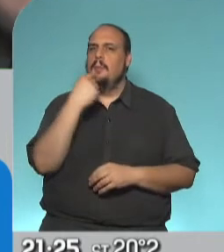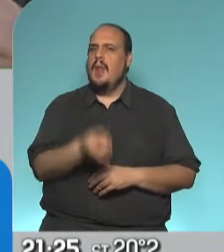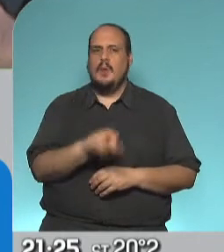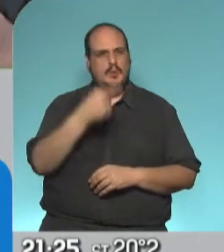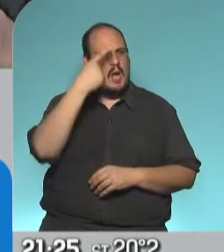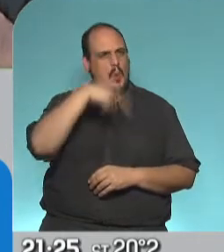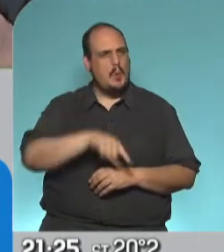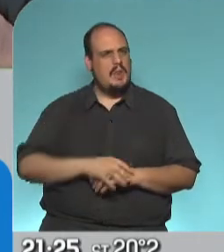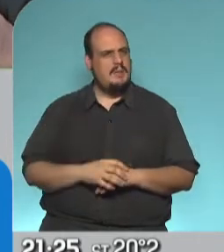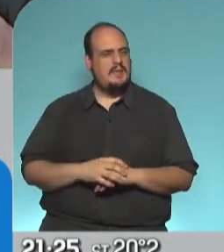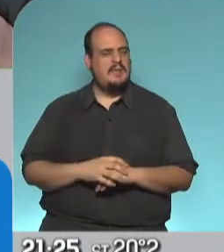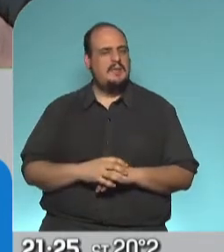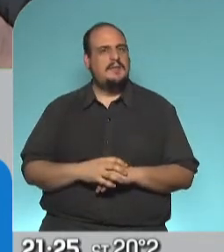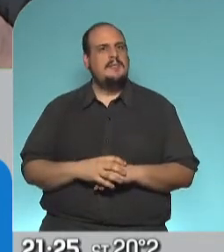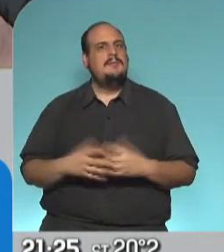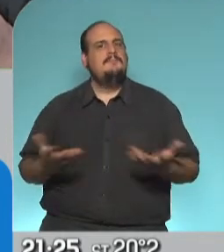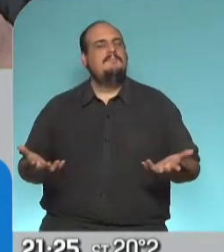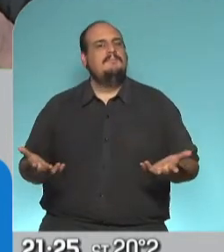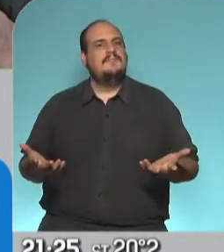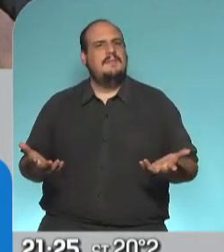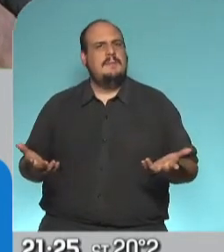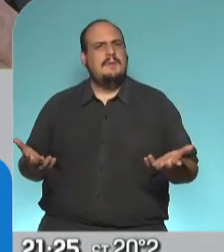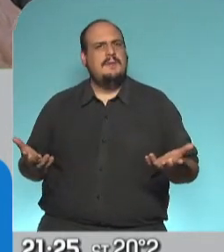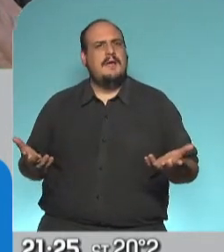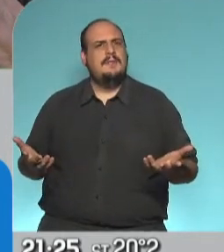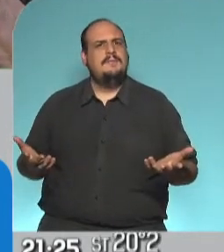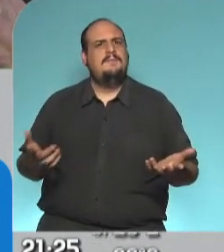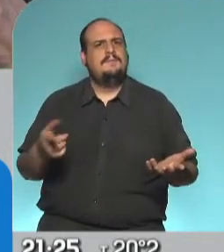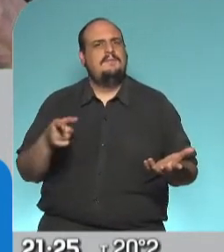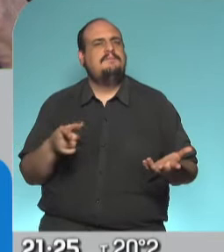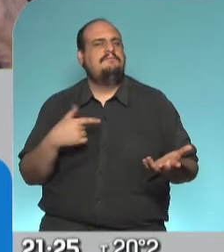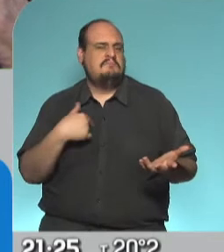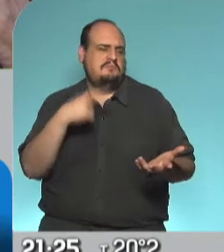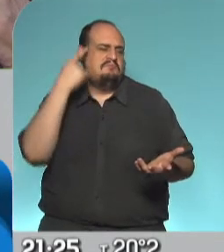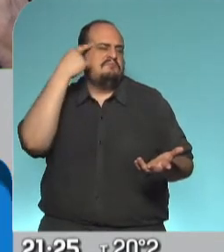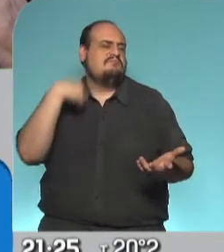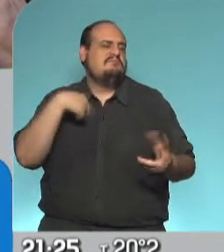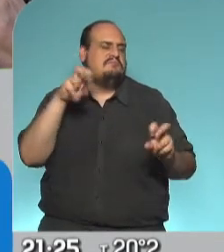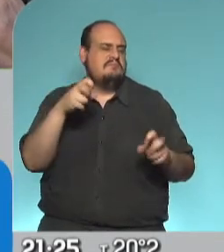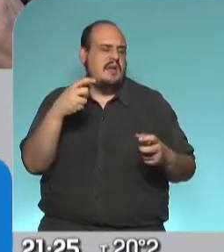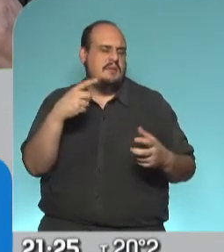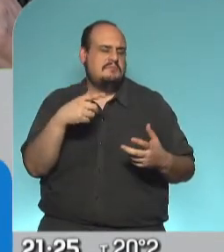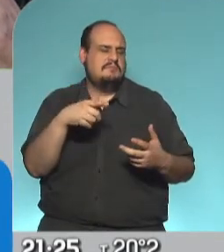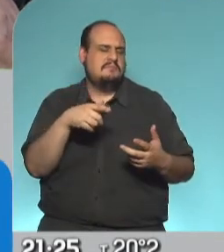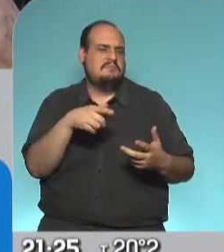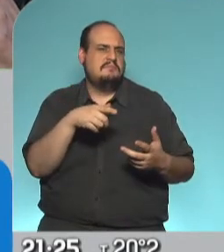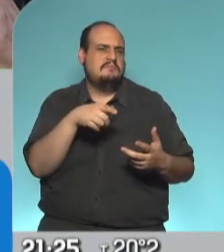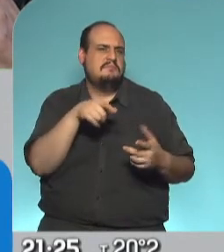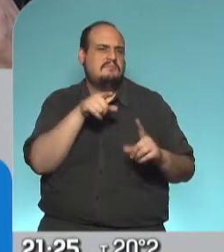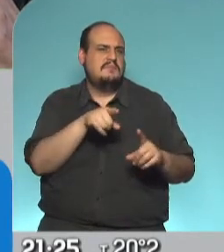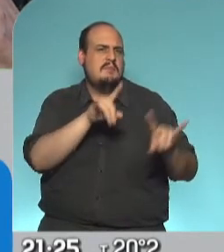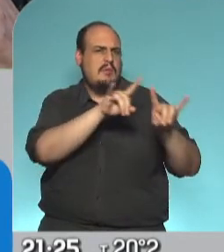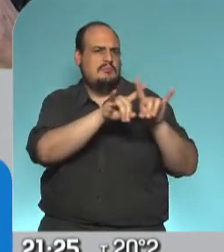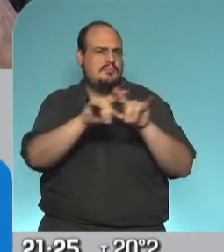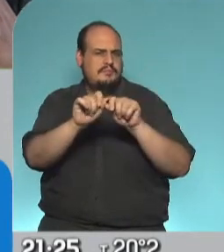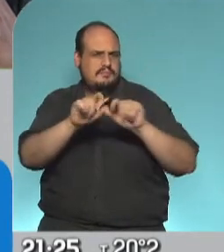ministra, entiendo que esto es muy pronto todavía, pero ya está la posibilidad de averiguar mediante las páginas